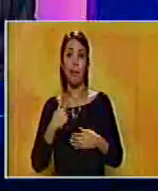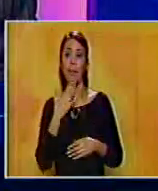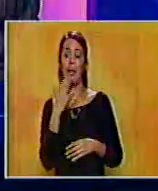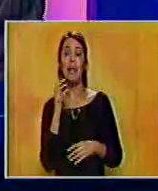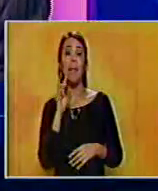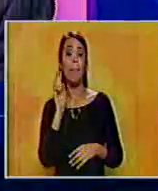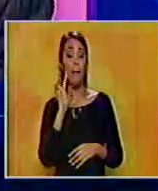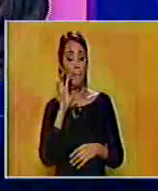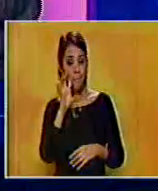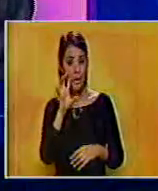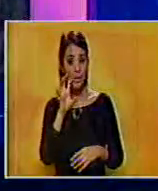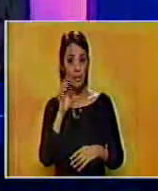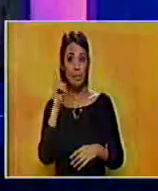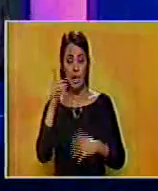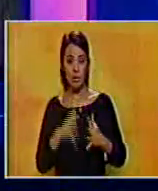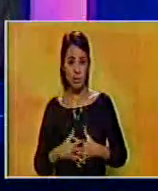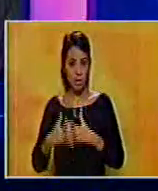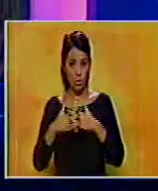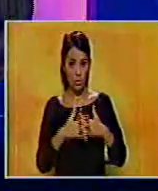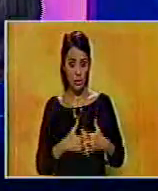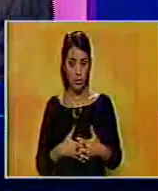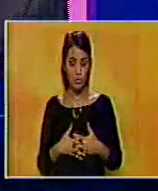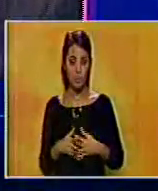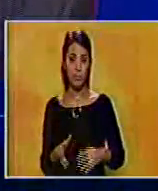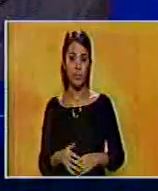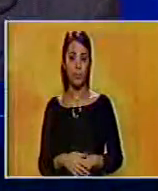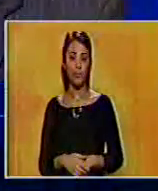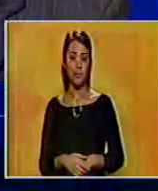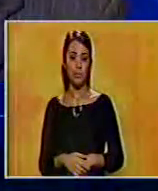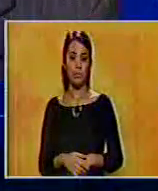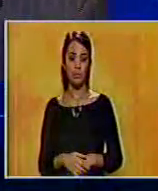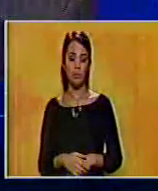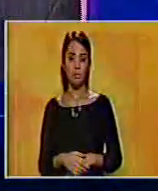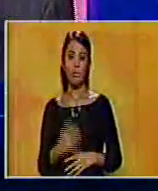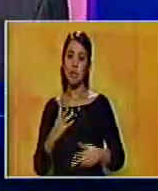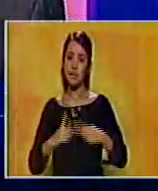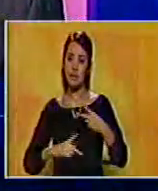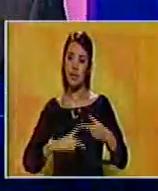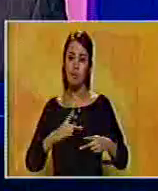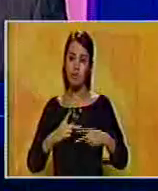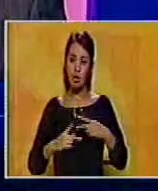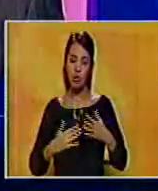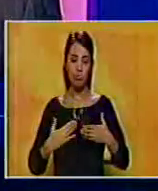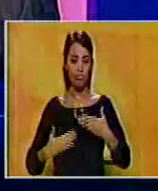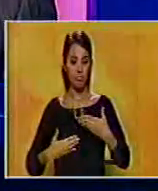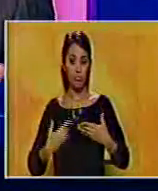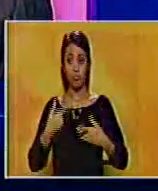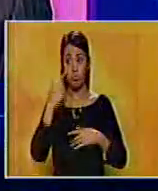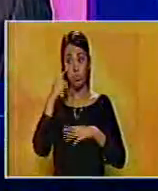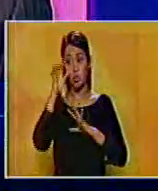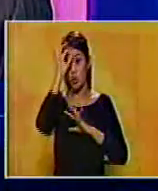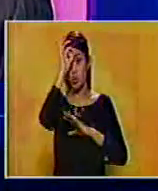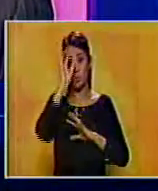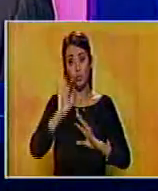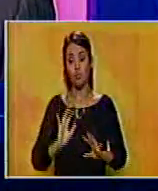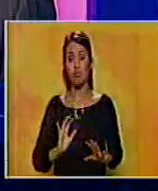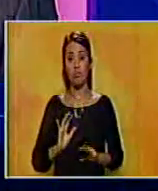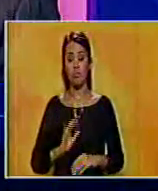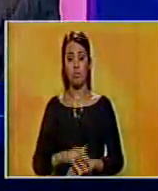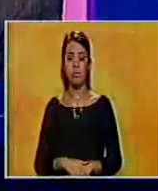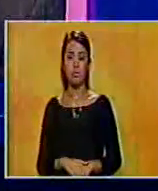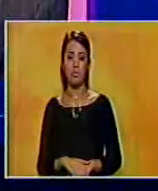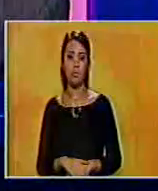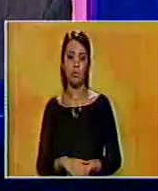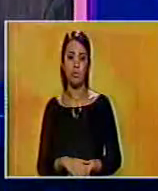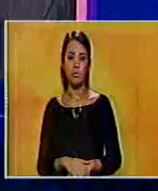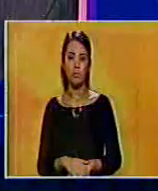país anfitrión, que es Estados Unidos en ese caso. Entonces, ese proceso están dando, no sé si ese proceso están dando.